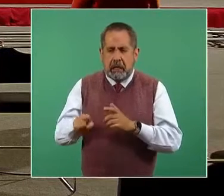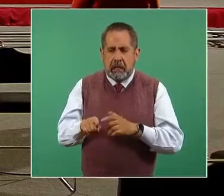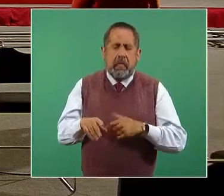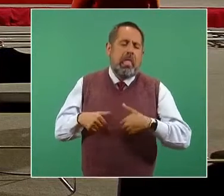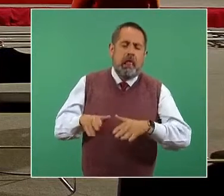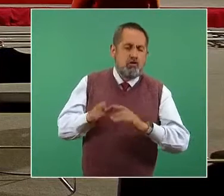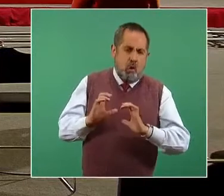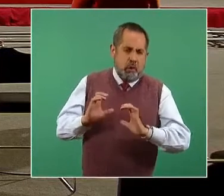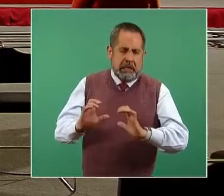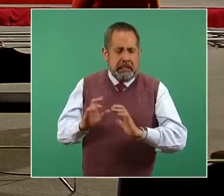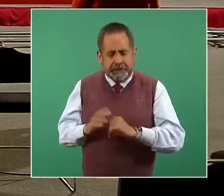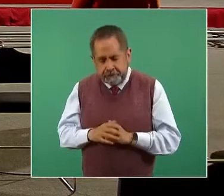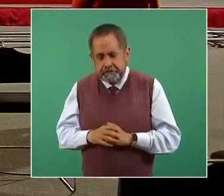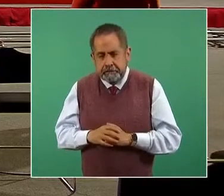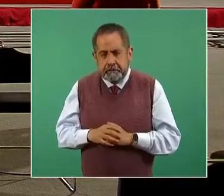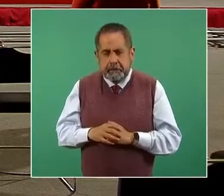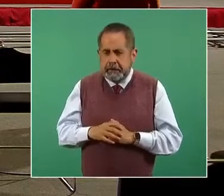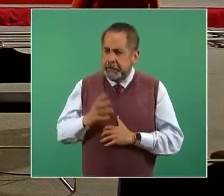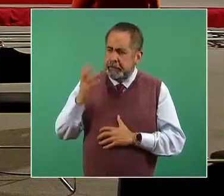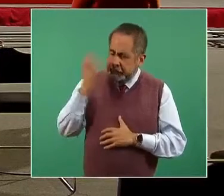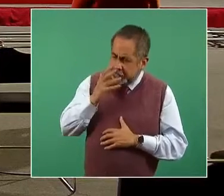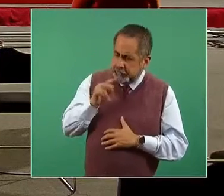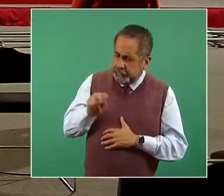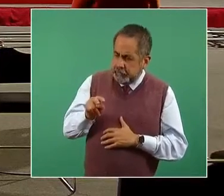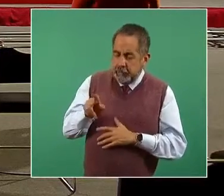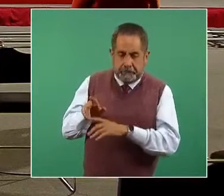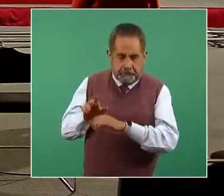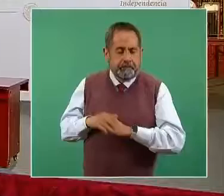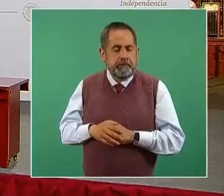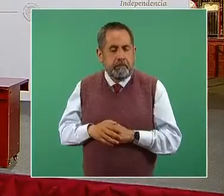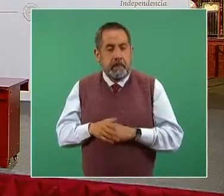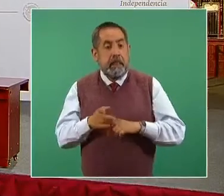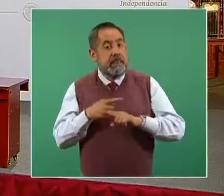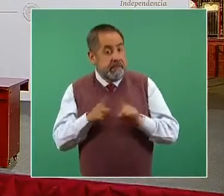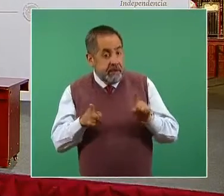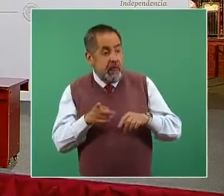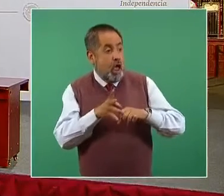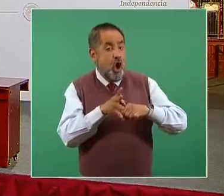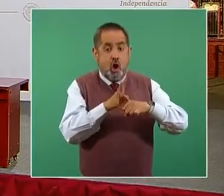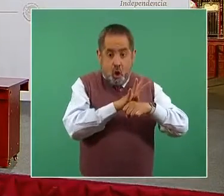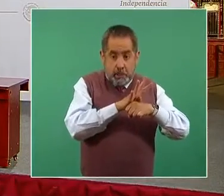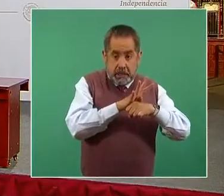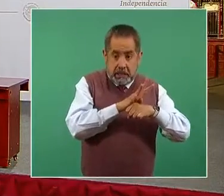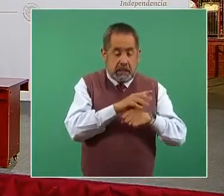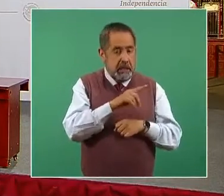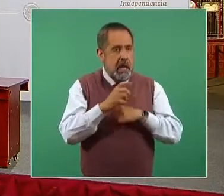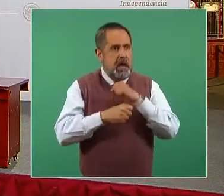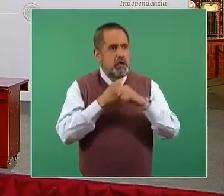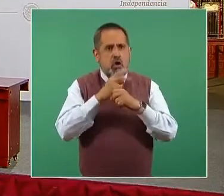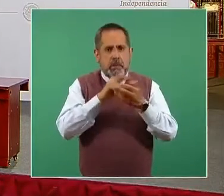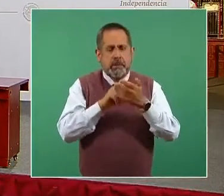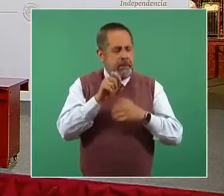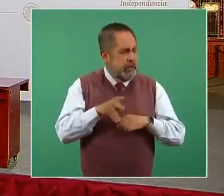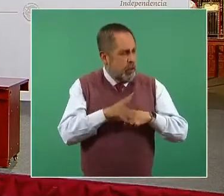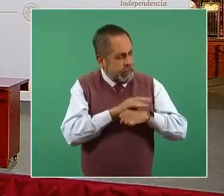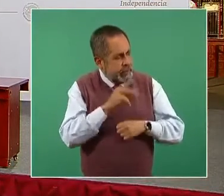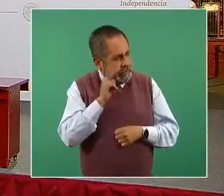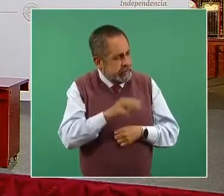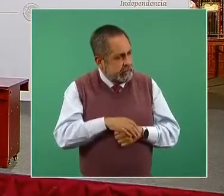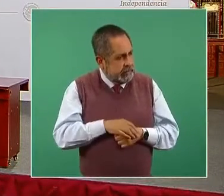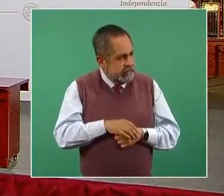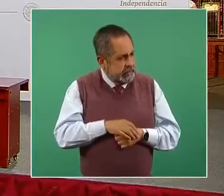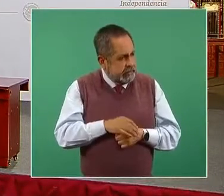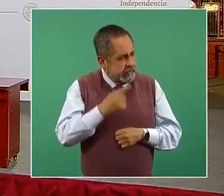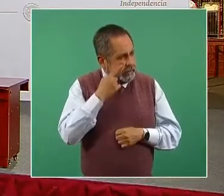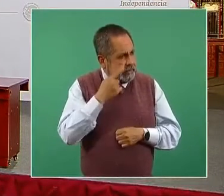pasar. Pero la evidencia que fue surgiendo del conocimiento de COVID-19 a lo largo del año 2020 nos